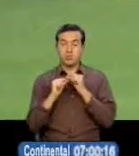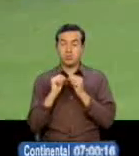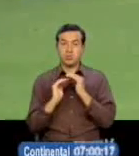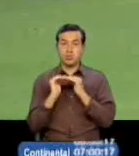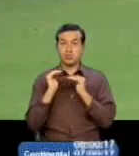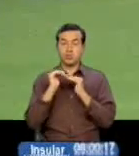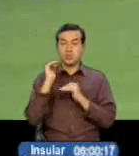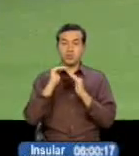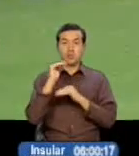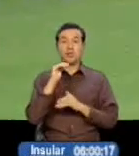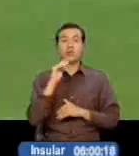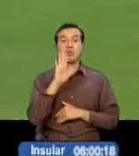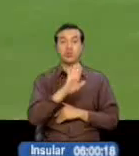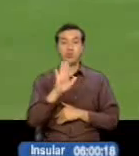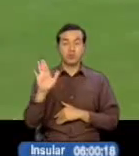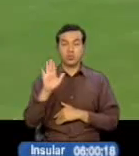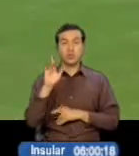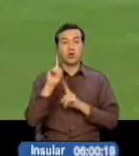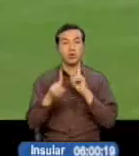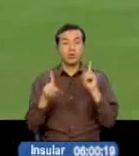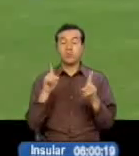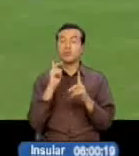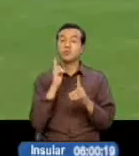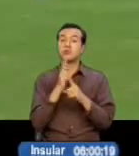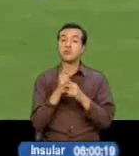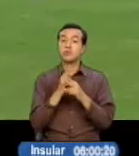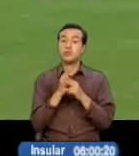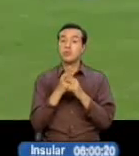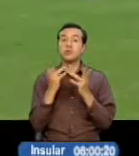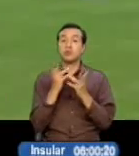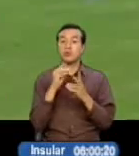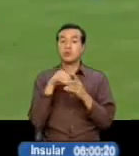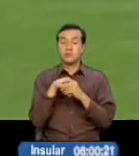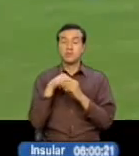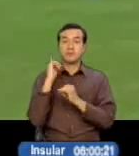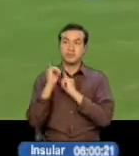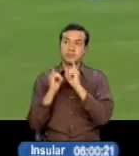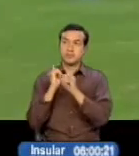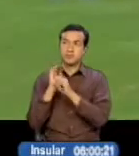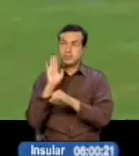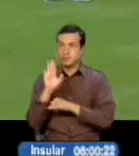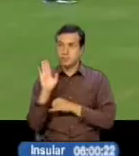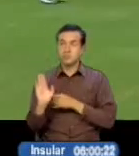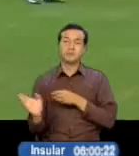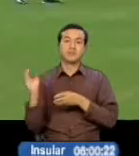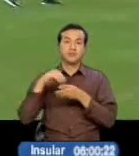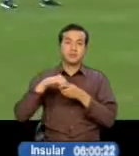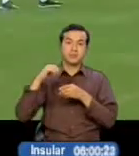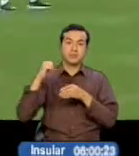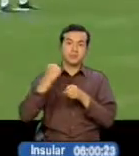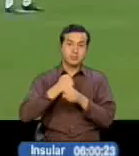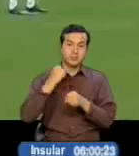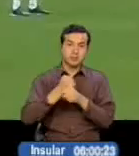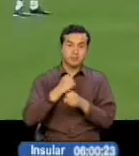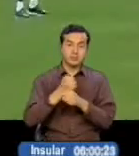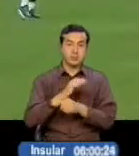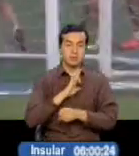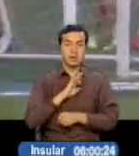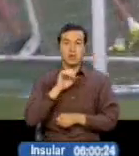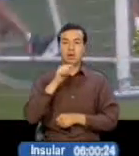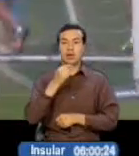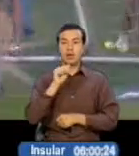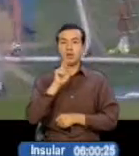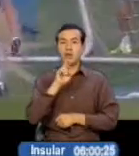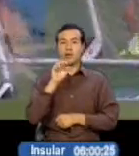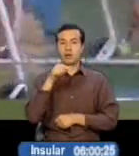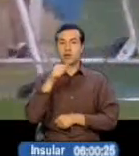Díaz, Guerrero y Cueva son algunos de los elementos que militan en el exterior y que se sumaron a los trabajos de Ricardo Gareca. Por